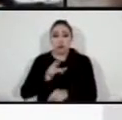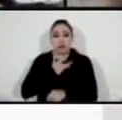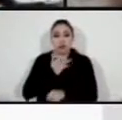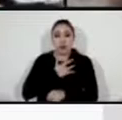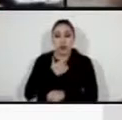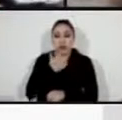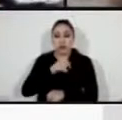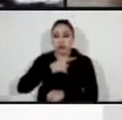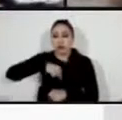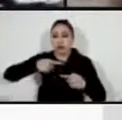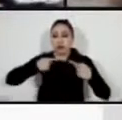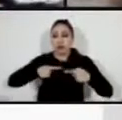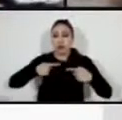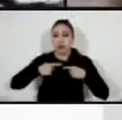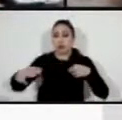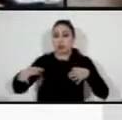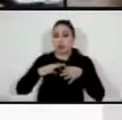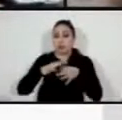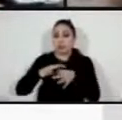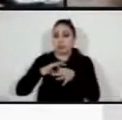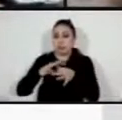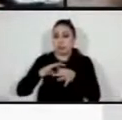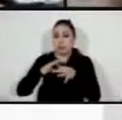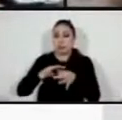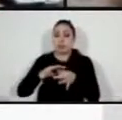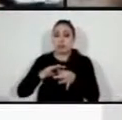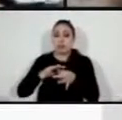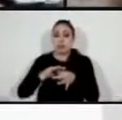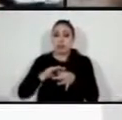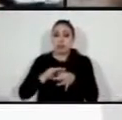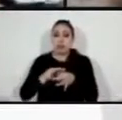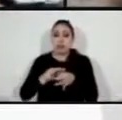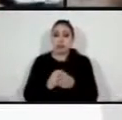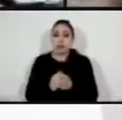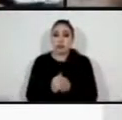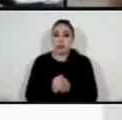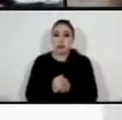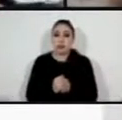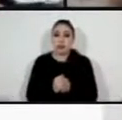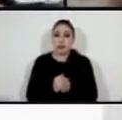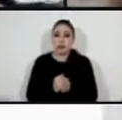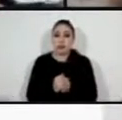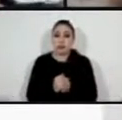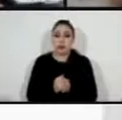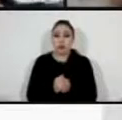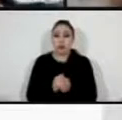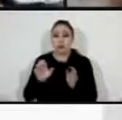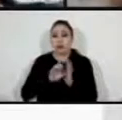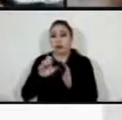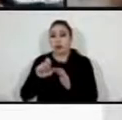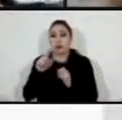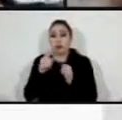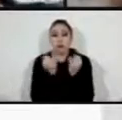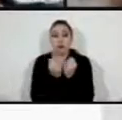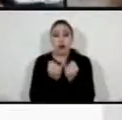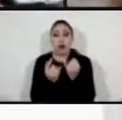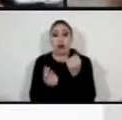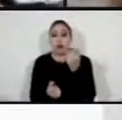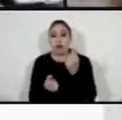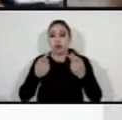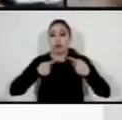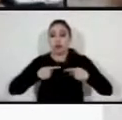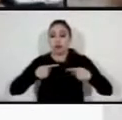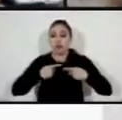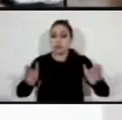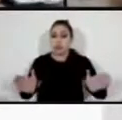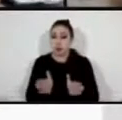artes, que lo mismo fue un fiel seguidor de las expresiones musicales, el promotor de la cultura como miembro de la Sociedad de